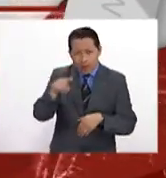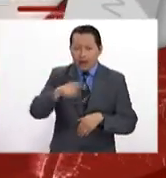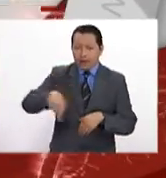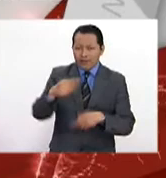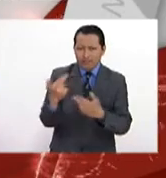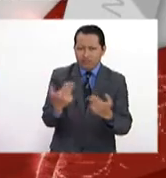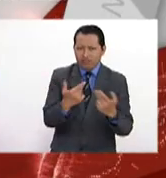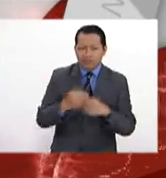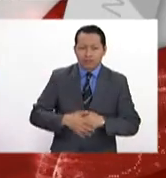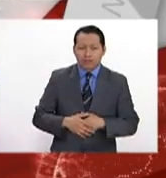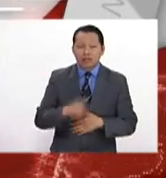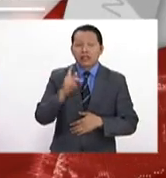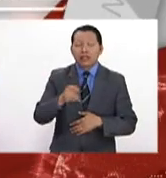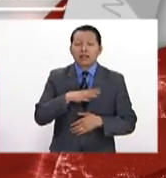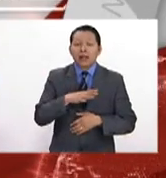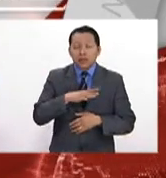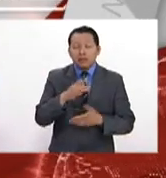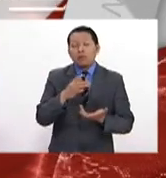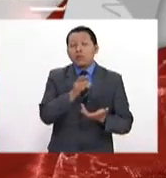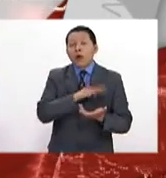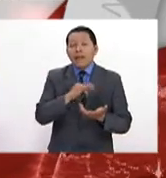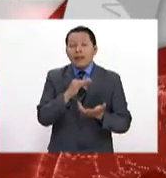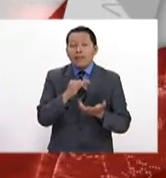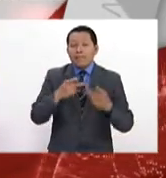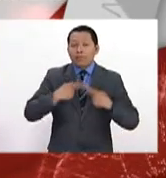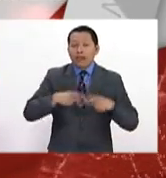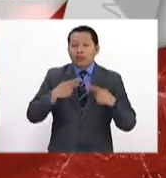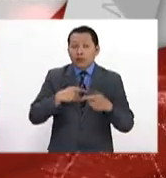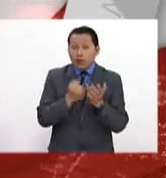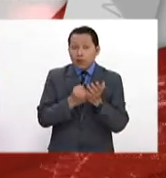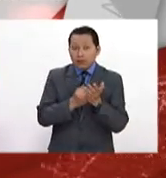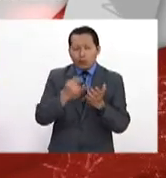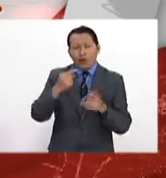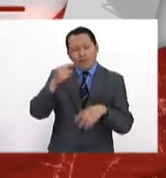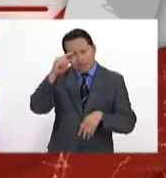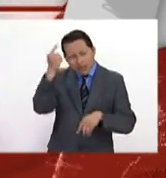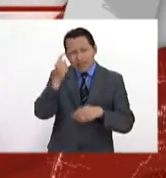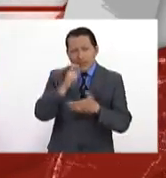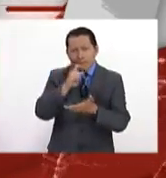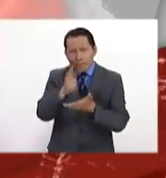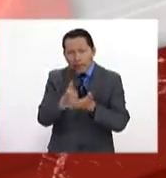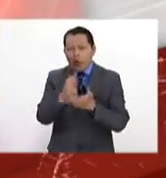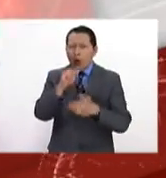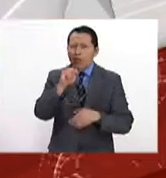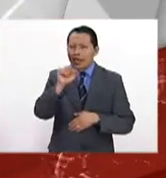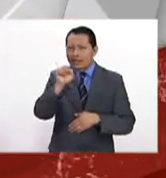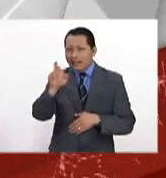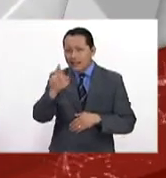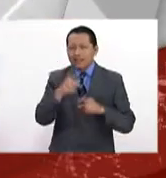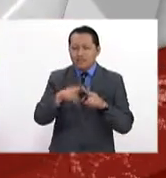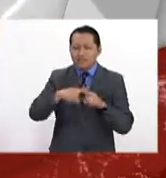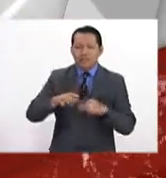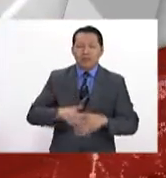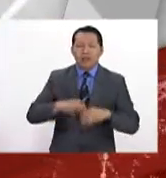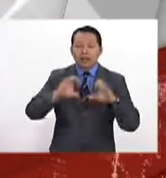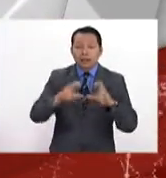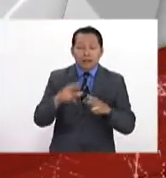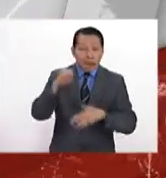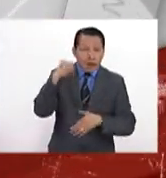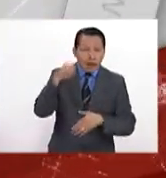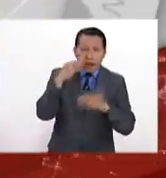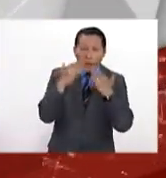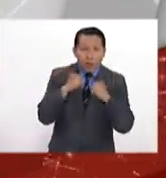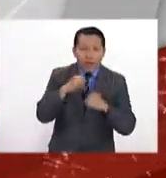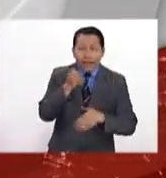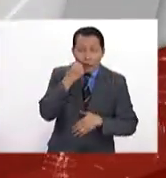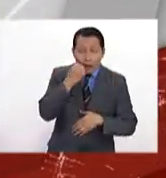que implican para el contribuyente facilidades en los pagos del impuesto de la renta. Chiapas y Oaxaca siguen sin